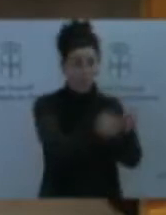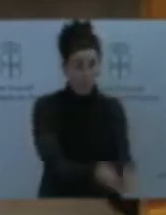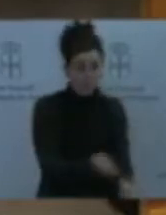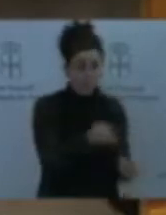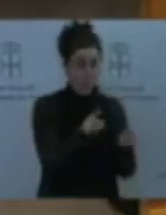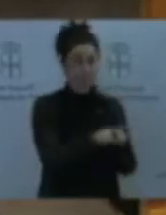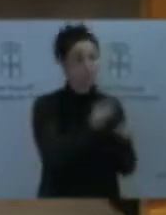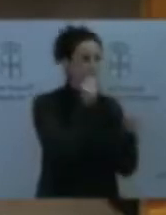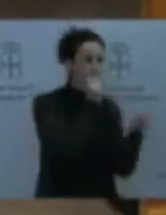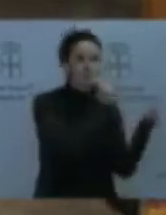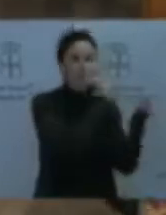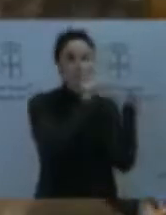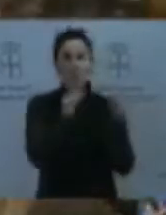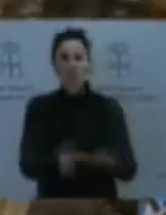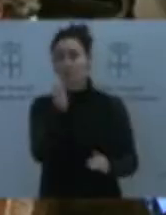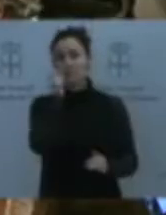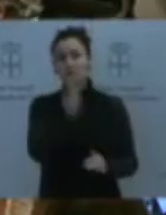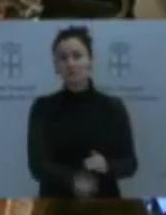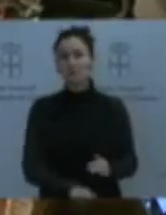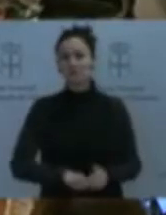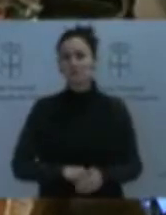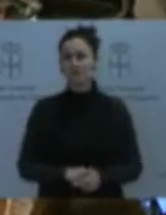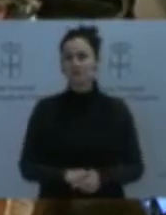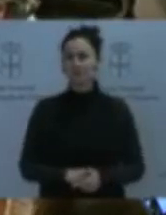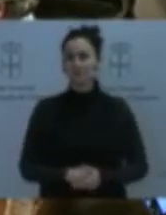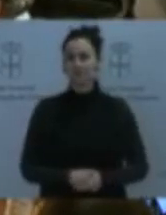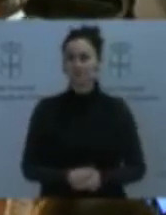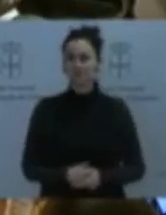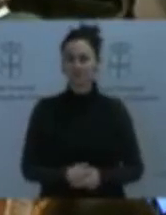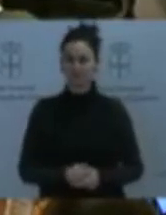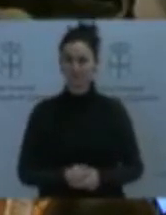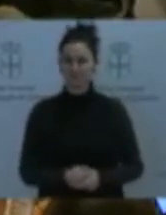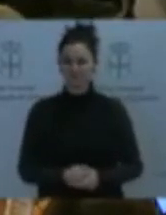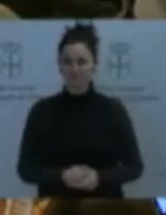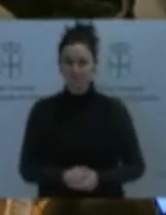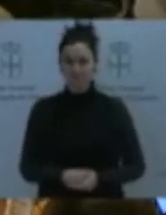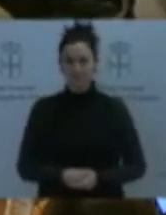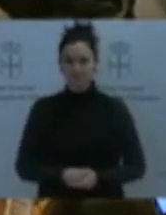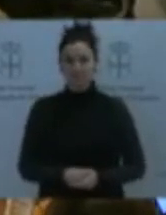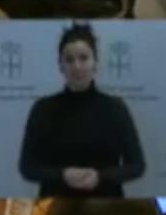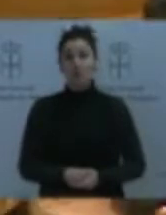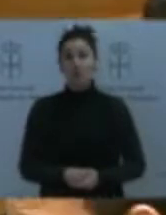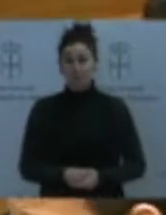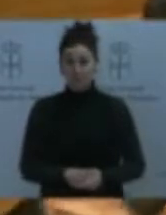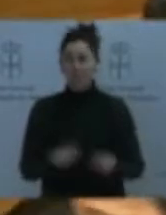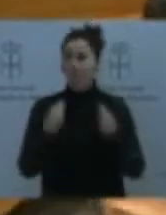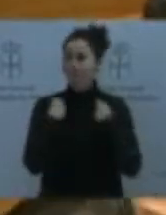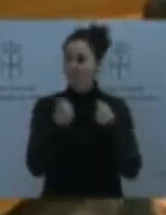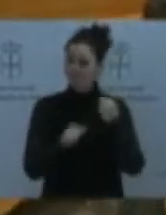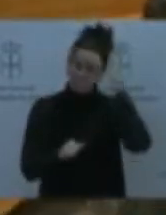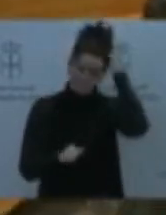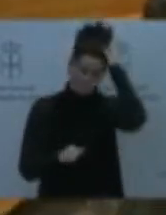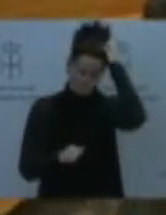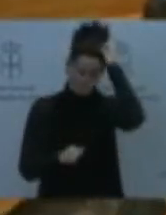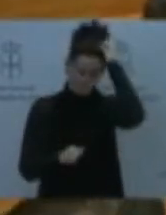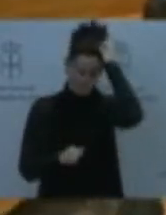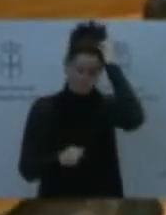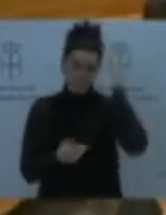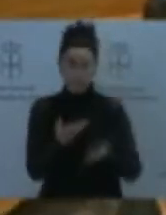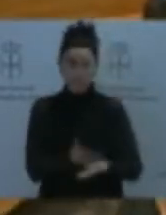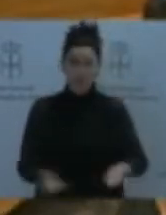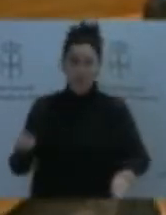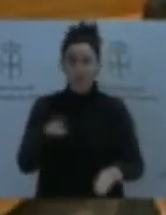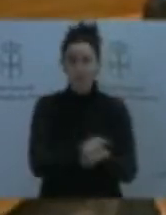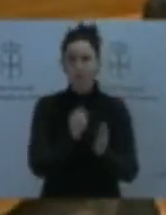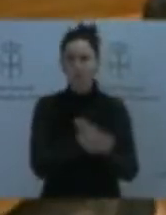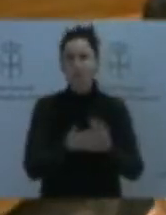buscar votos. Muchas gracias. Señor diputado, usted ha vuelto a hablar de precariedad. Espero que eso no se produzca,